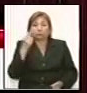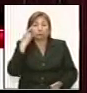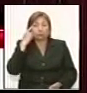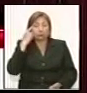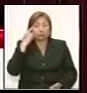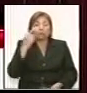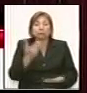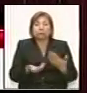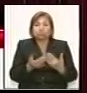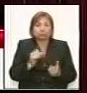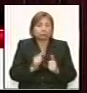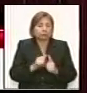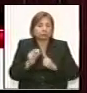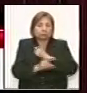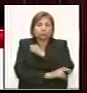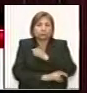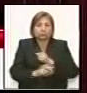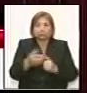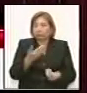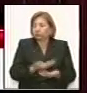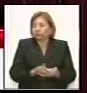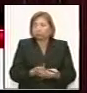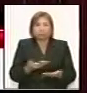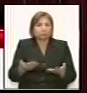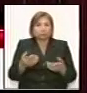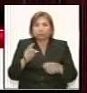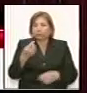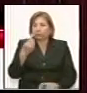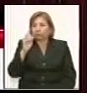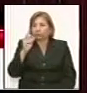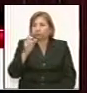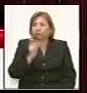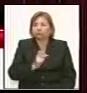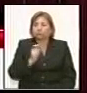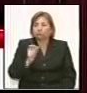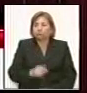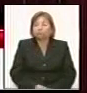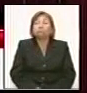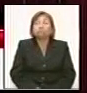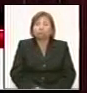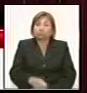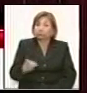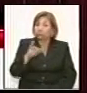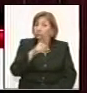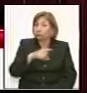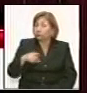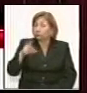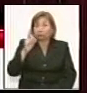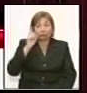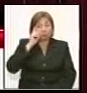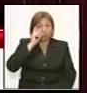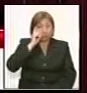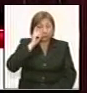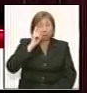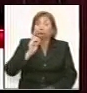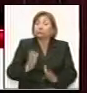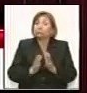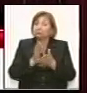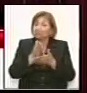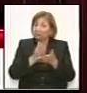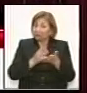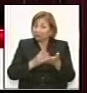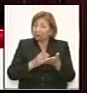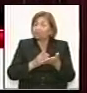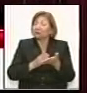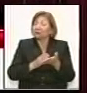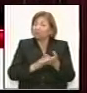un país que no llegaba al millón de habitantes. Y esos chinos, bueno, han sido parte hoy día de la